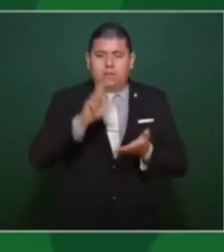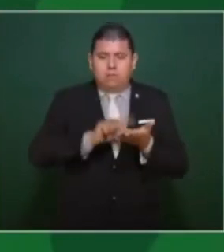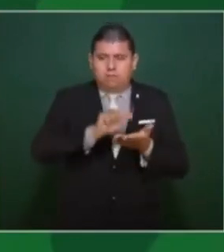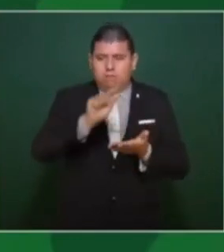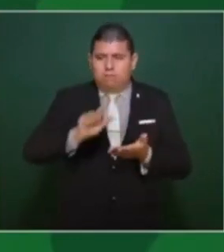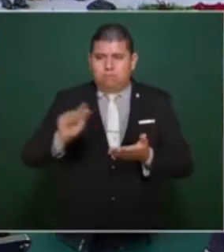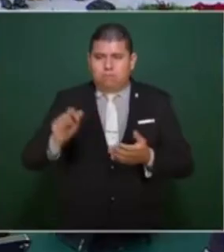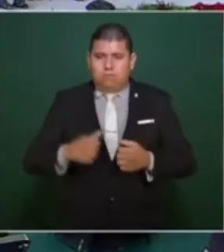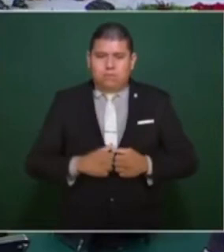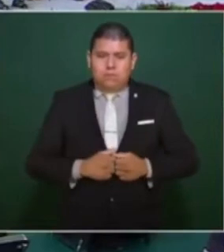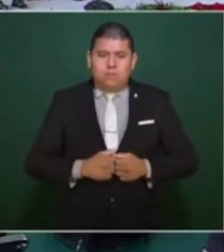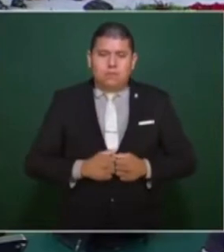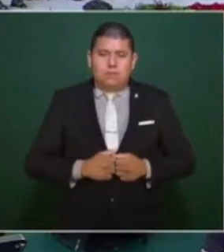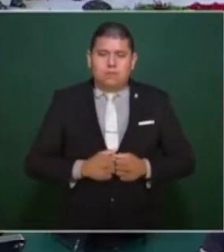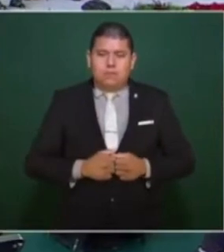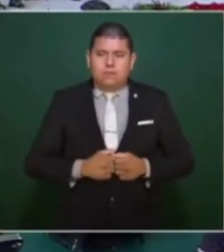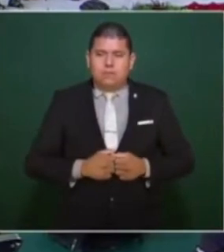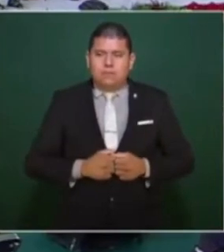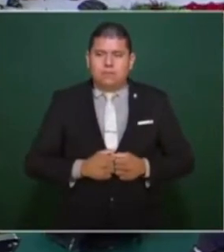Y aún así,